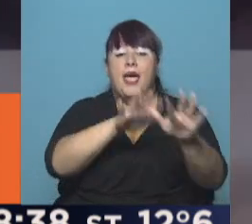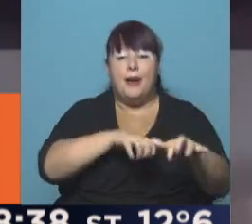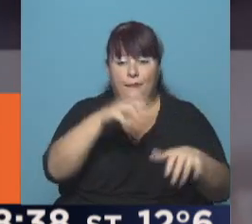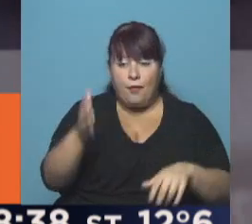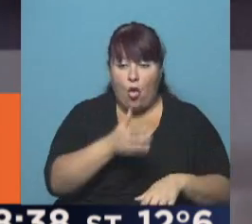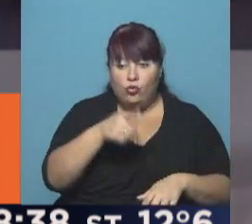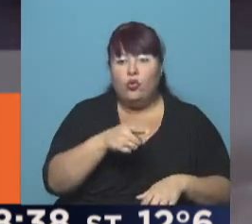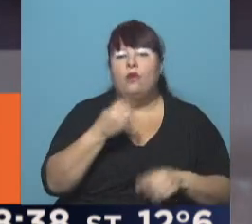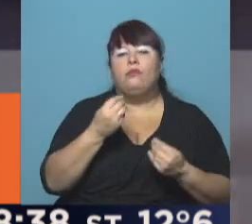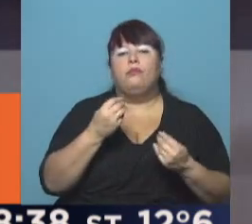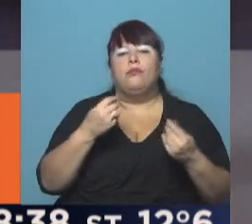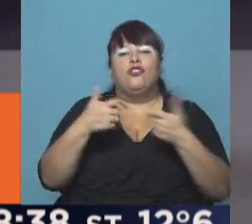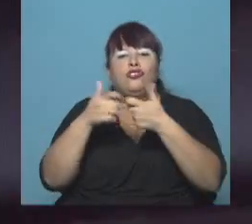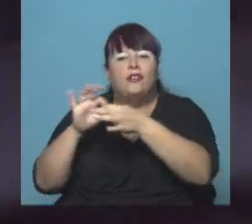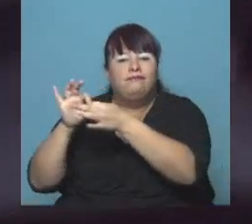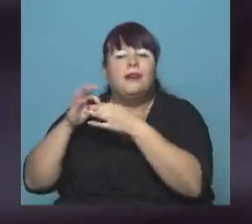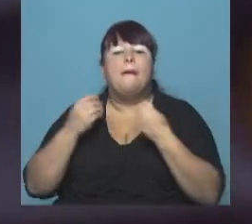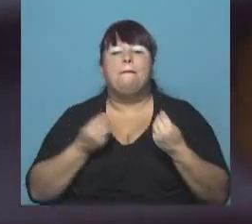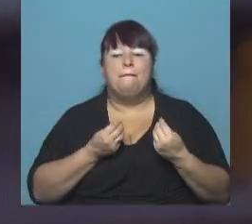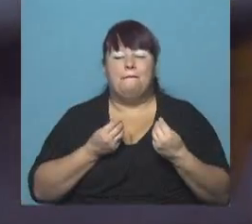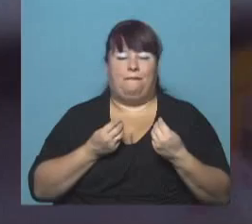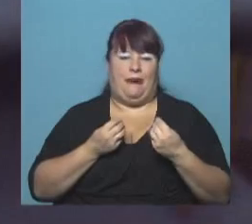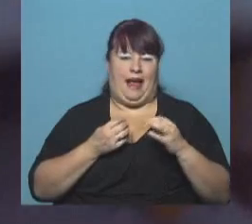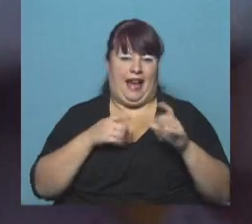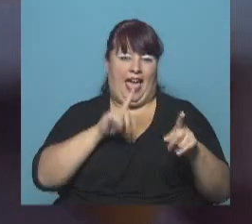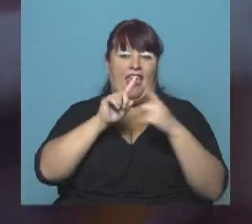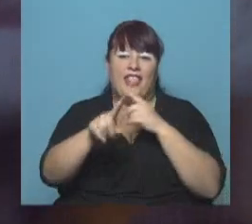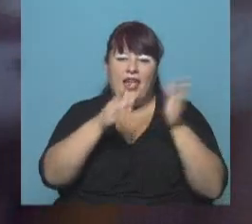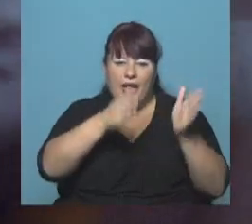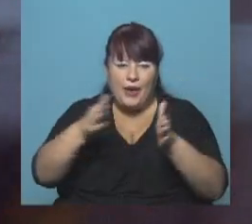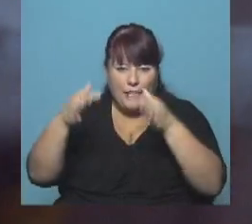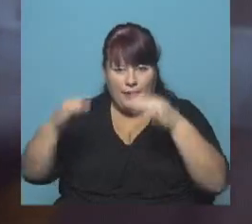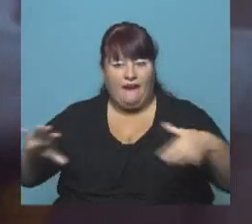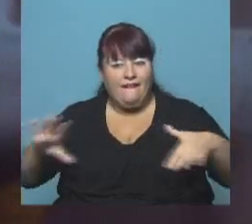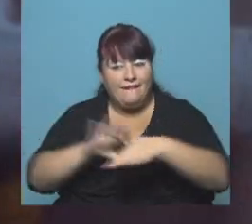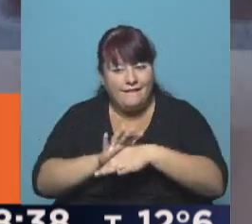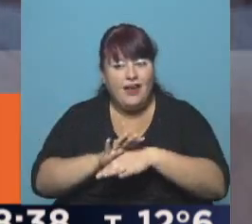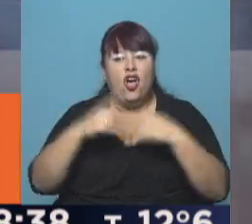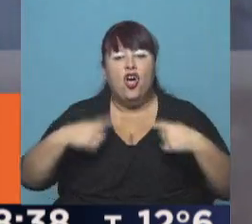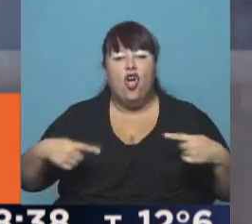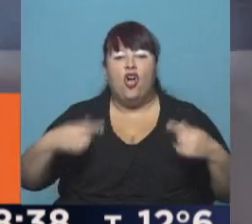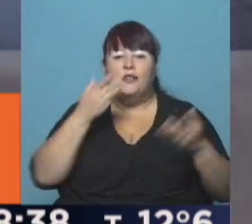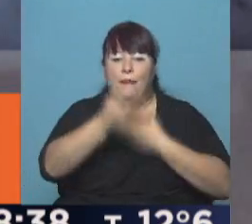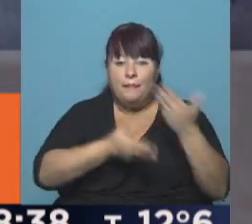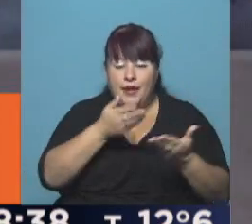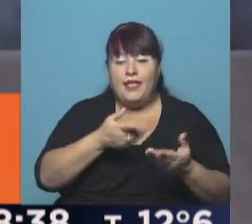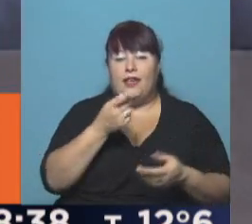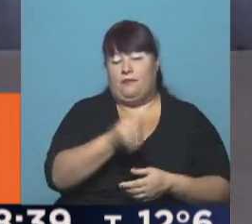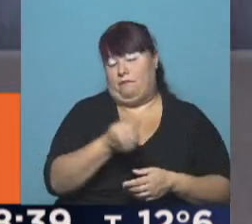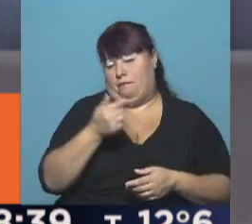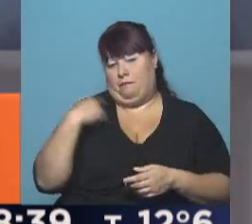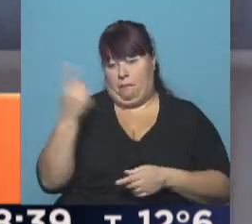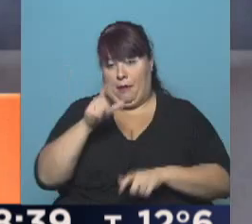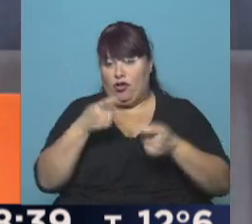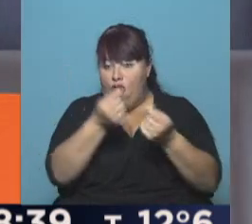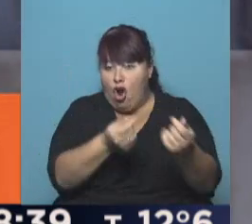lo que es el asociativismo para poder llegar de manera ordenada eficiente con productos demandable demandable por la